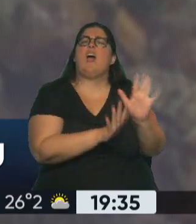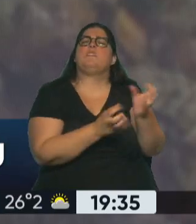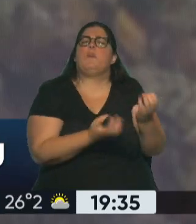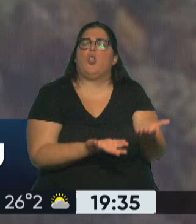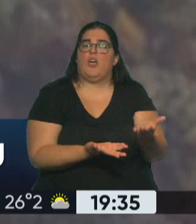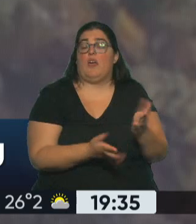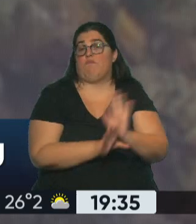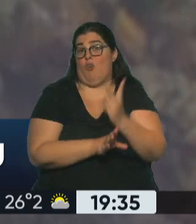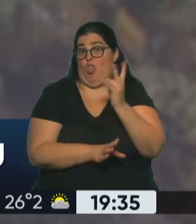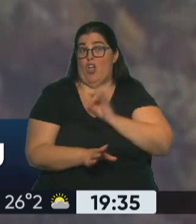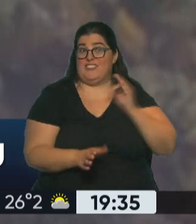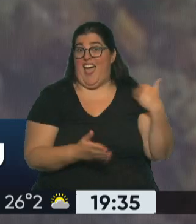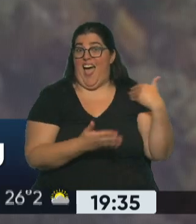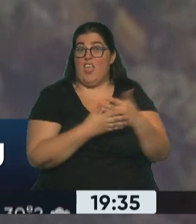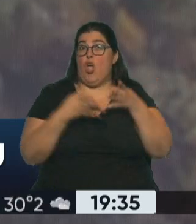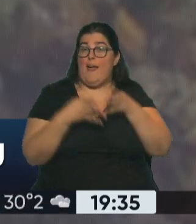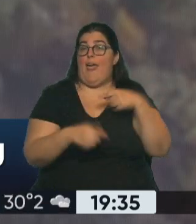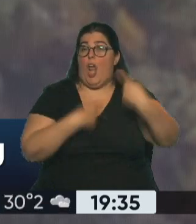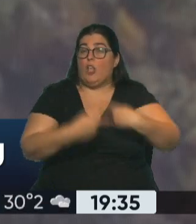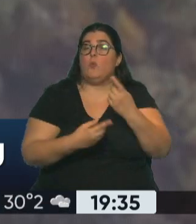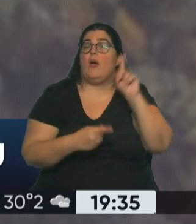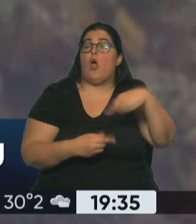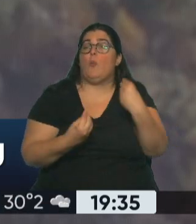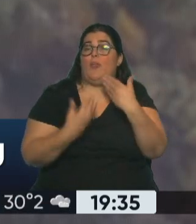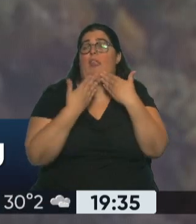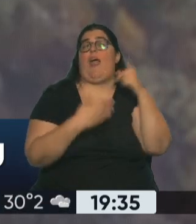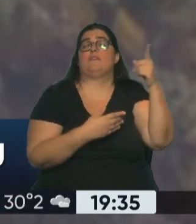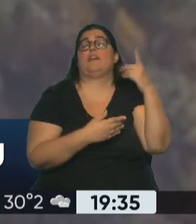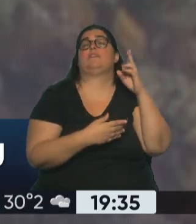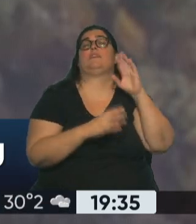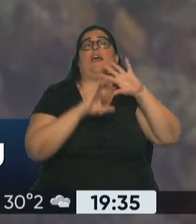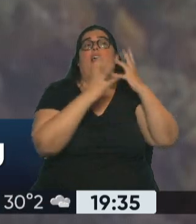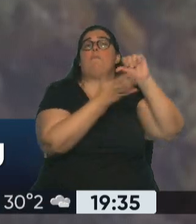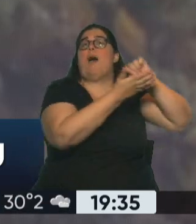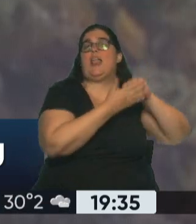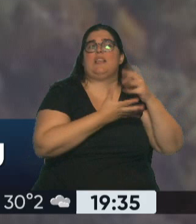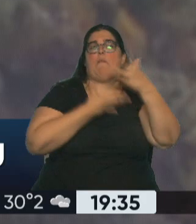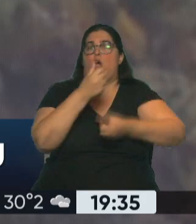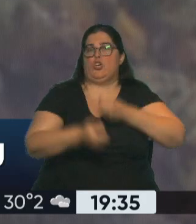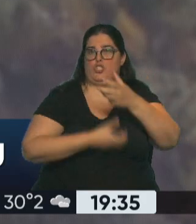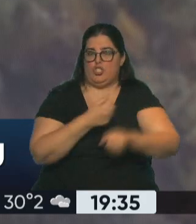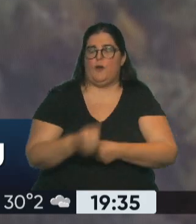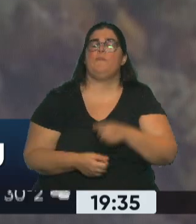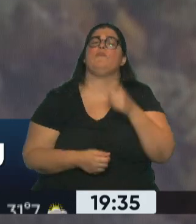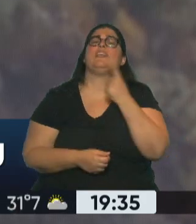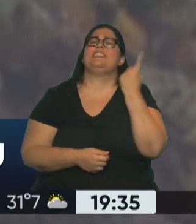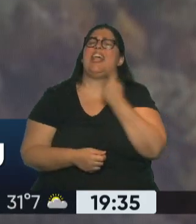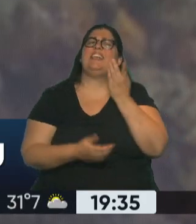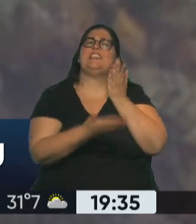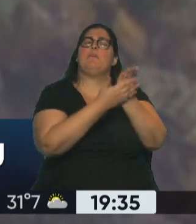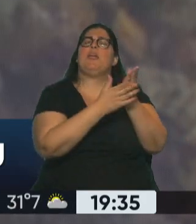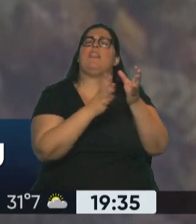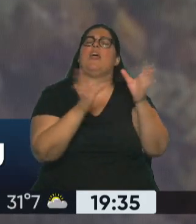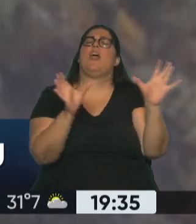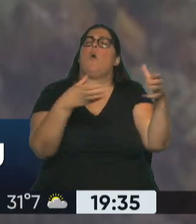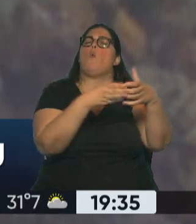años por el apoyo que ha recibido internacional. Y lo que viene reclamando Zelensky, de hecho, a la Unión Europea destrabó también